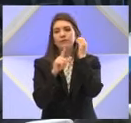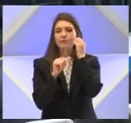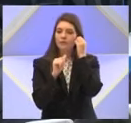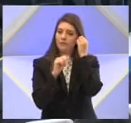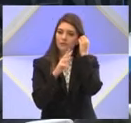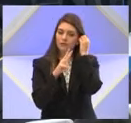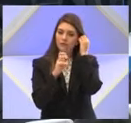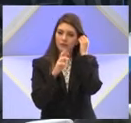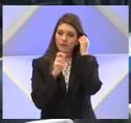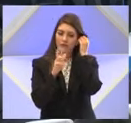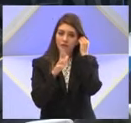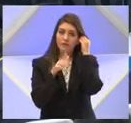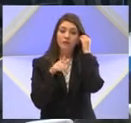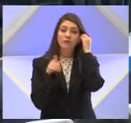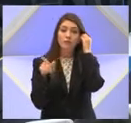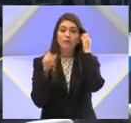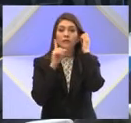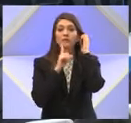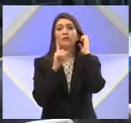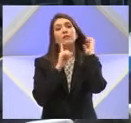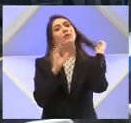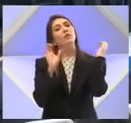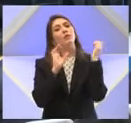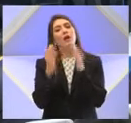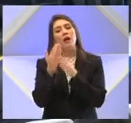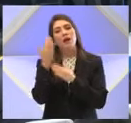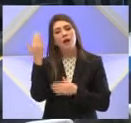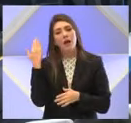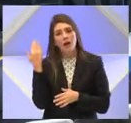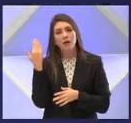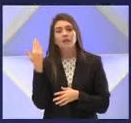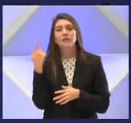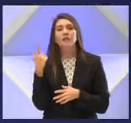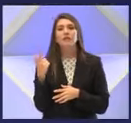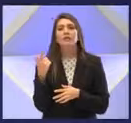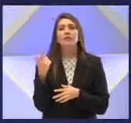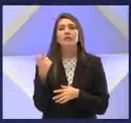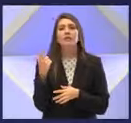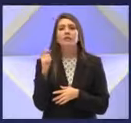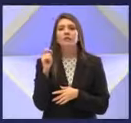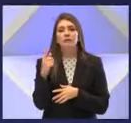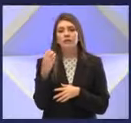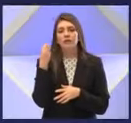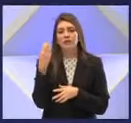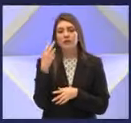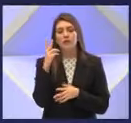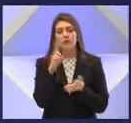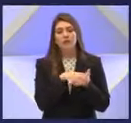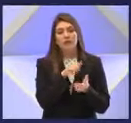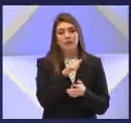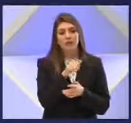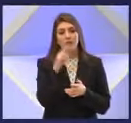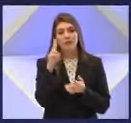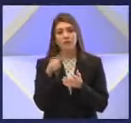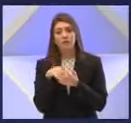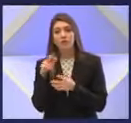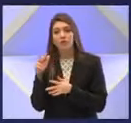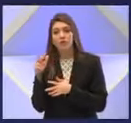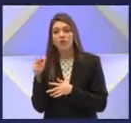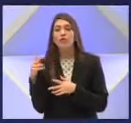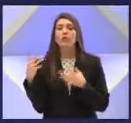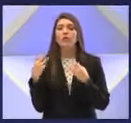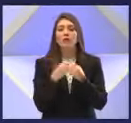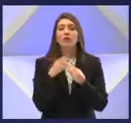que ya cuando estuvo y que tuve el honor de compartir pleno del 10 del año 2016 al 2018 ella fue de hecho una de las principales